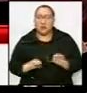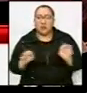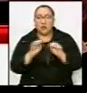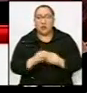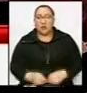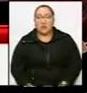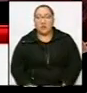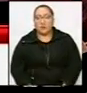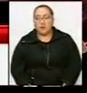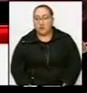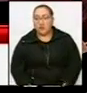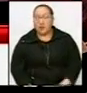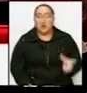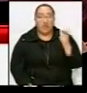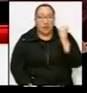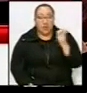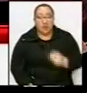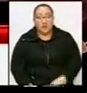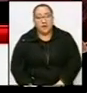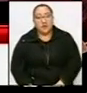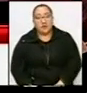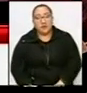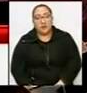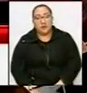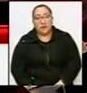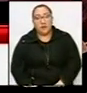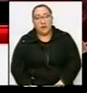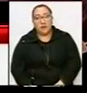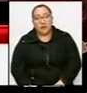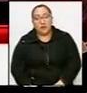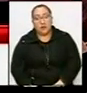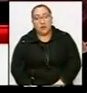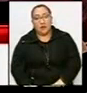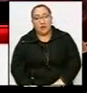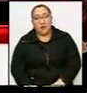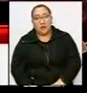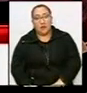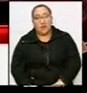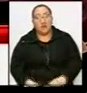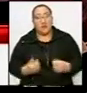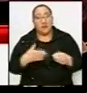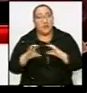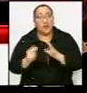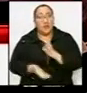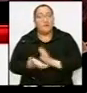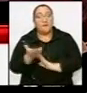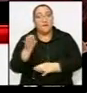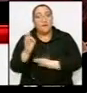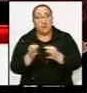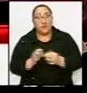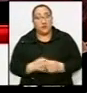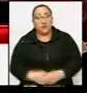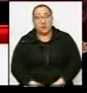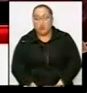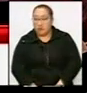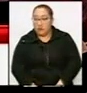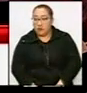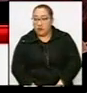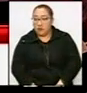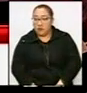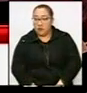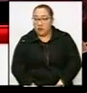importante en realidad es escuchar que se ha logrado el aumento del presupuesto no en el